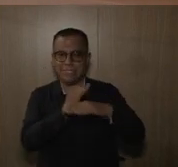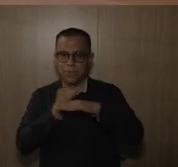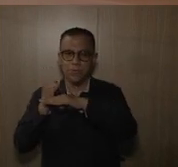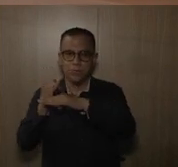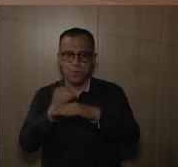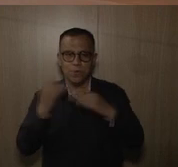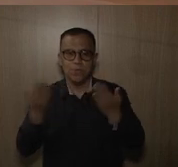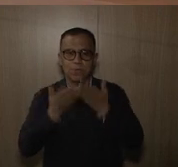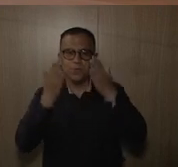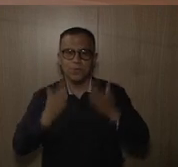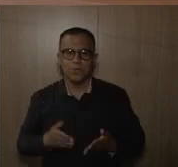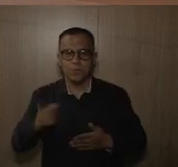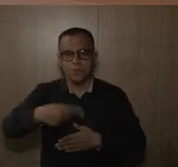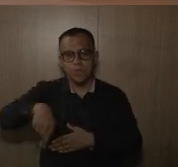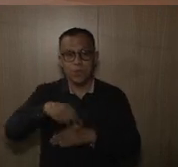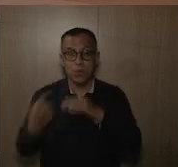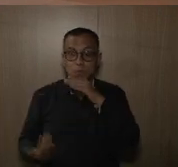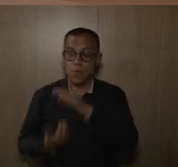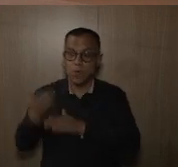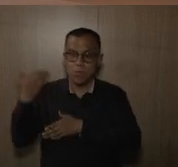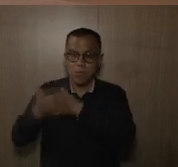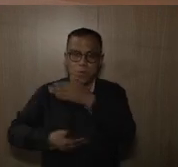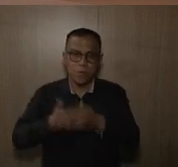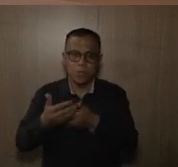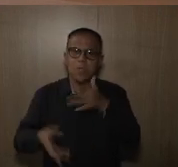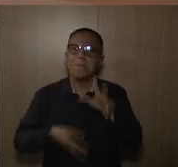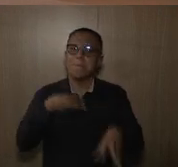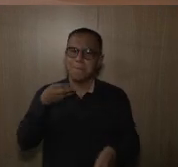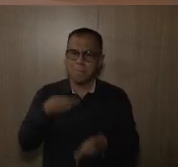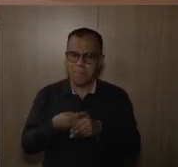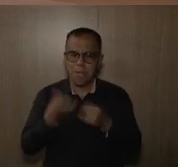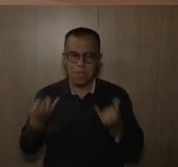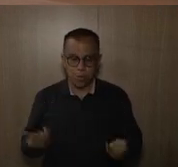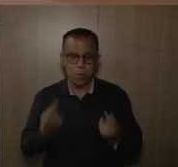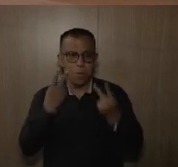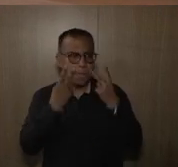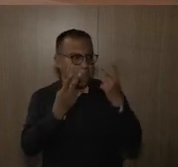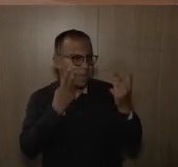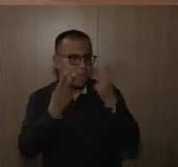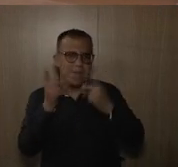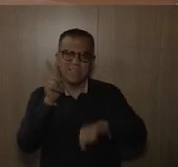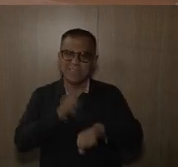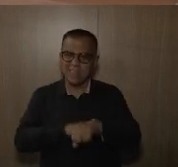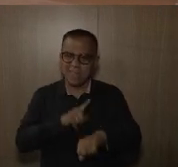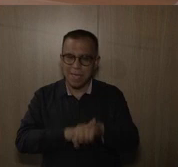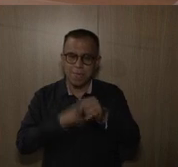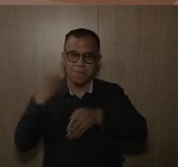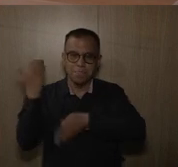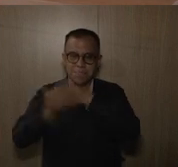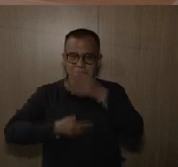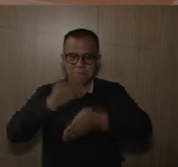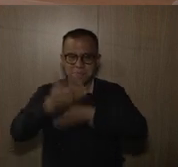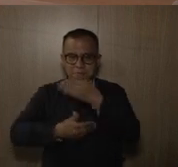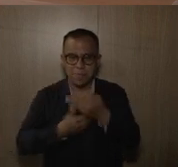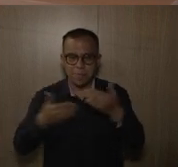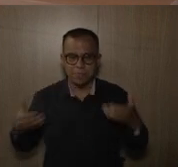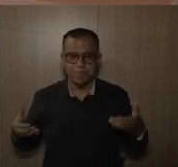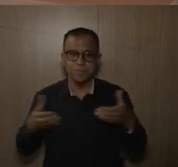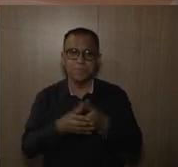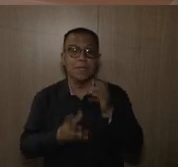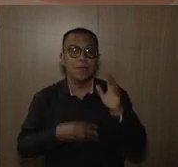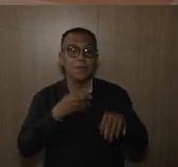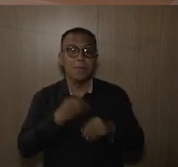de ir a revisar otros sistemas. También vamos a poder revisar los tiempos de cada proceso. Vamos a tener